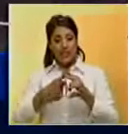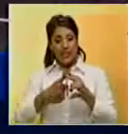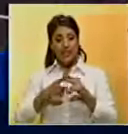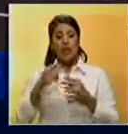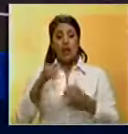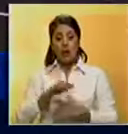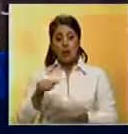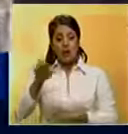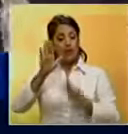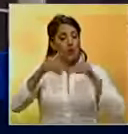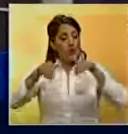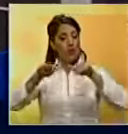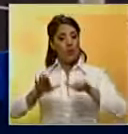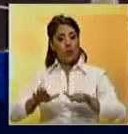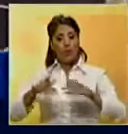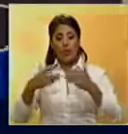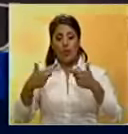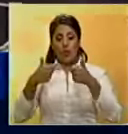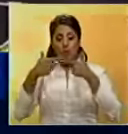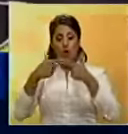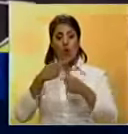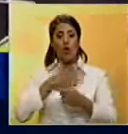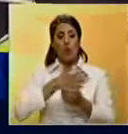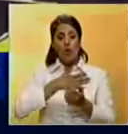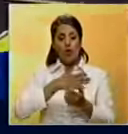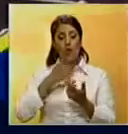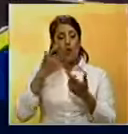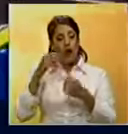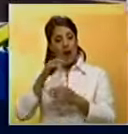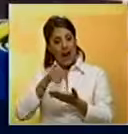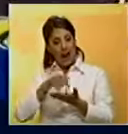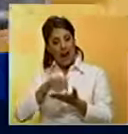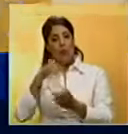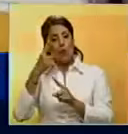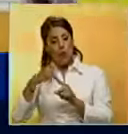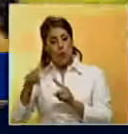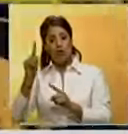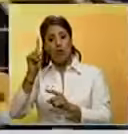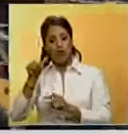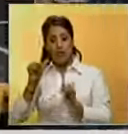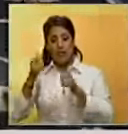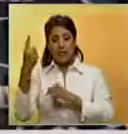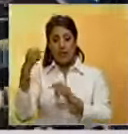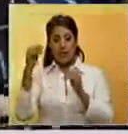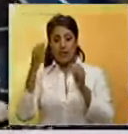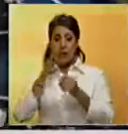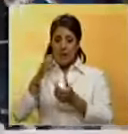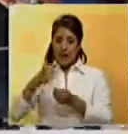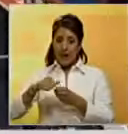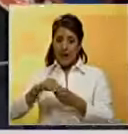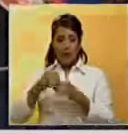LPB suspendió la serie de 2 encuentros entre Gaiteros y Trotamundos de Carabobo, que debía comenzar anoche en Maracaibo.